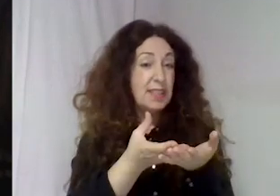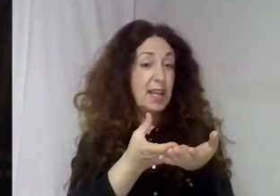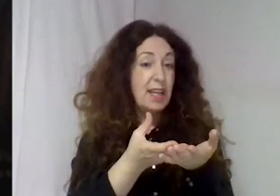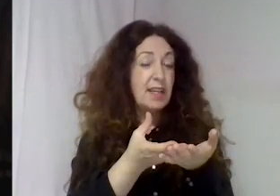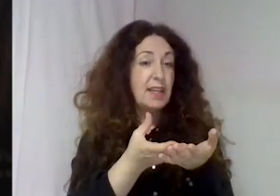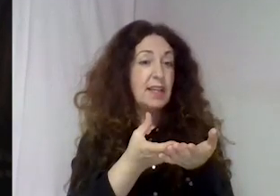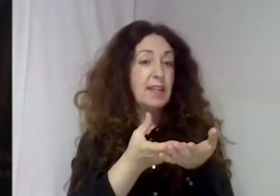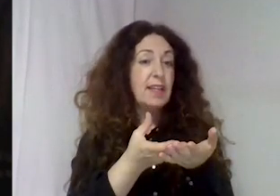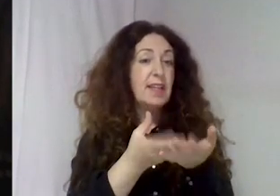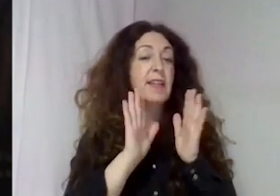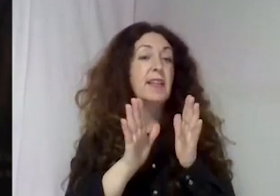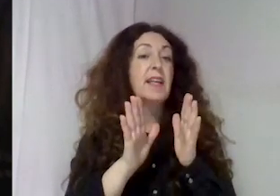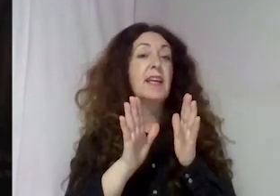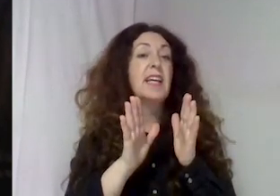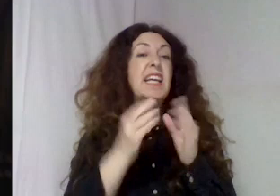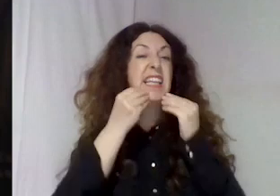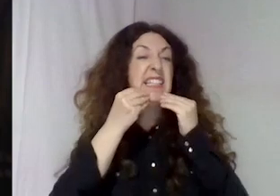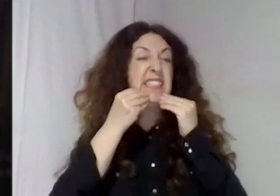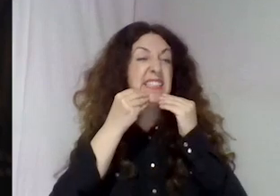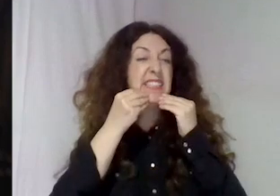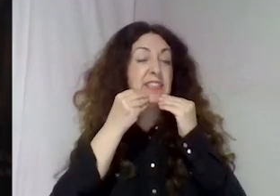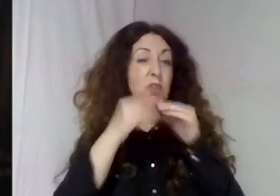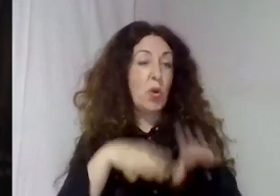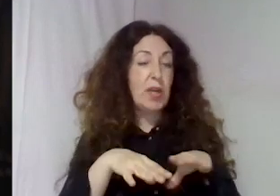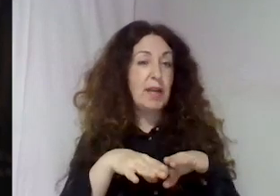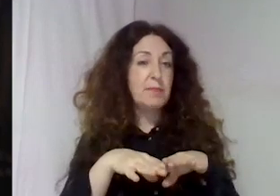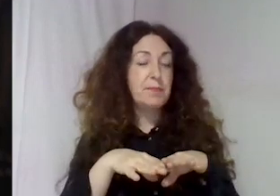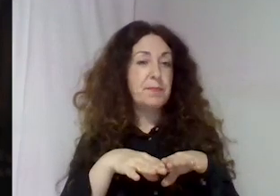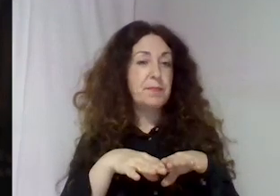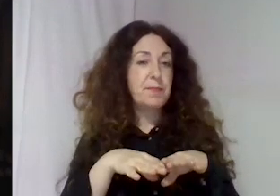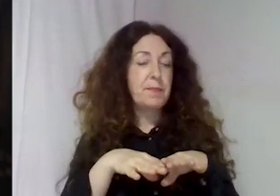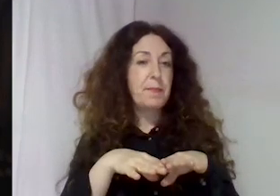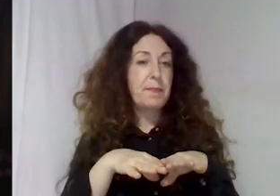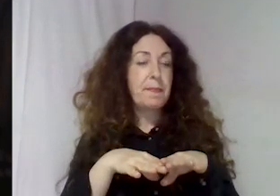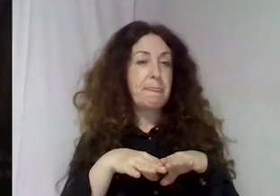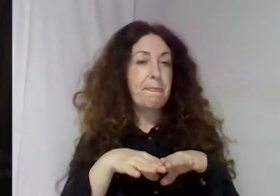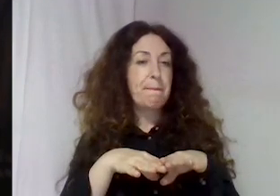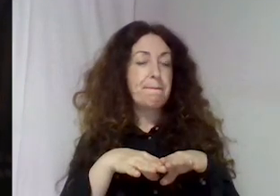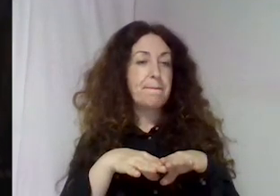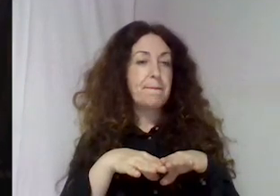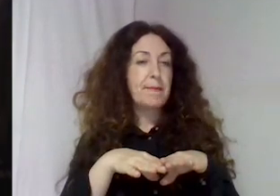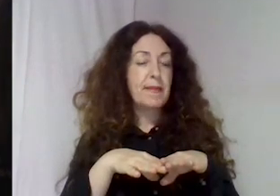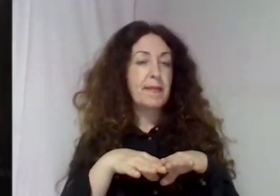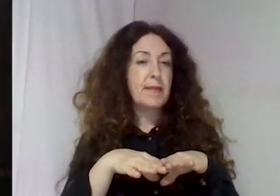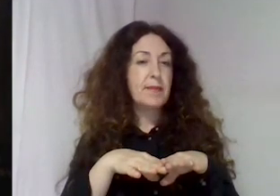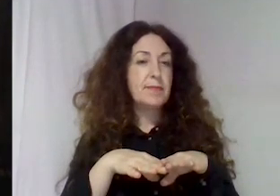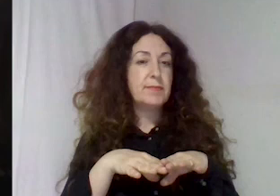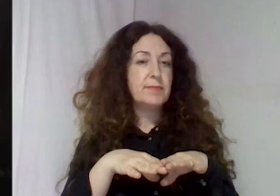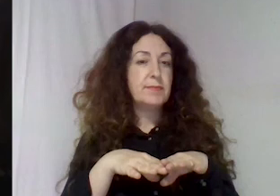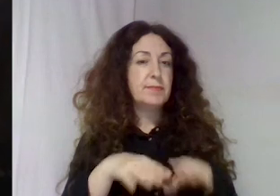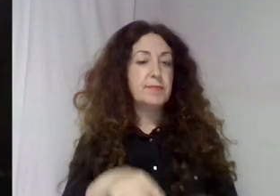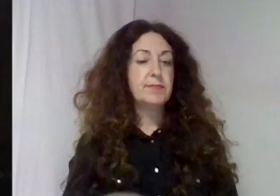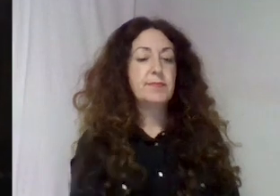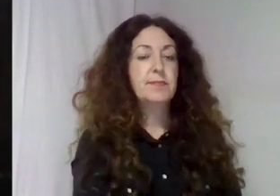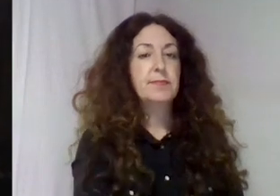todo mi cariño, eso es para que ustedes vengan aquí hoy, porque si ven asesinos, vienen. Si hubiera dicho tres constructores de la modernidad, uy, a lo mejor hubieran venido